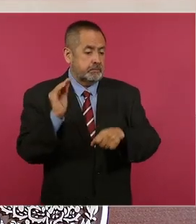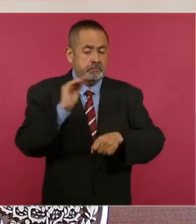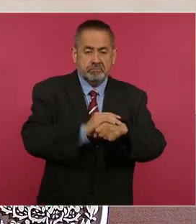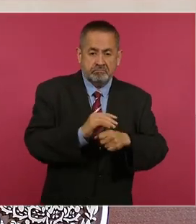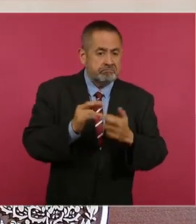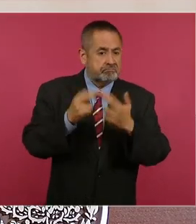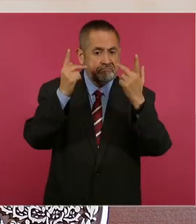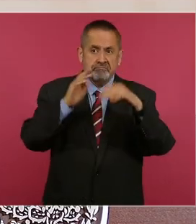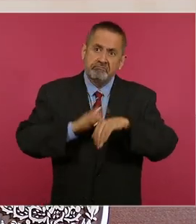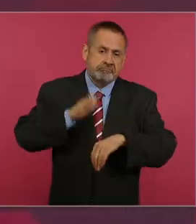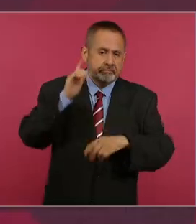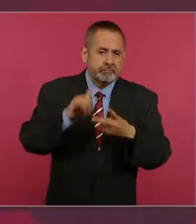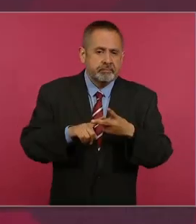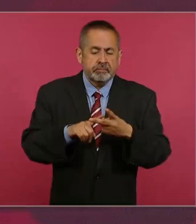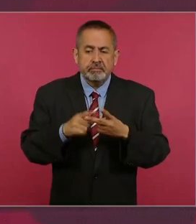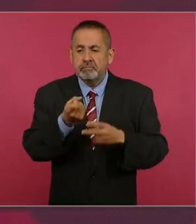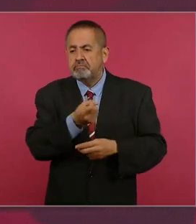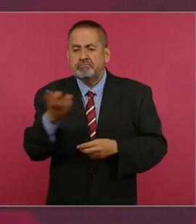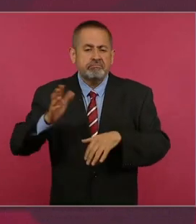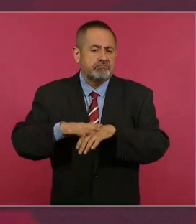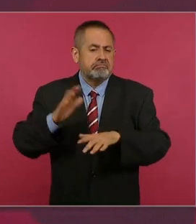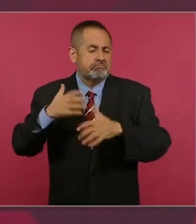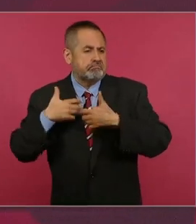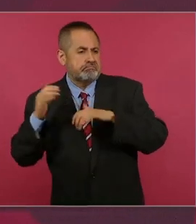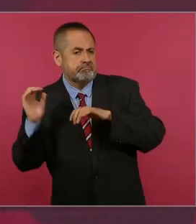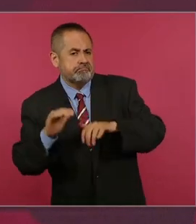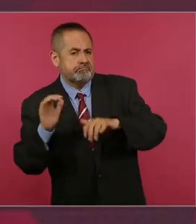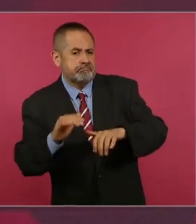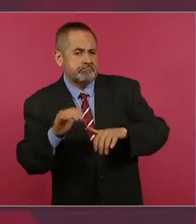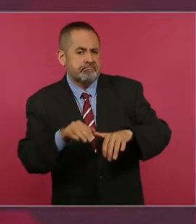récord en creación de empleos,